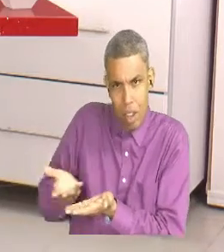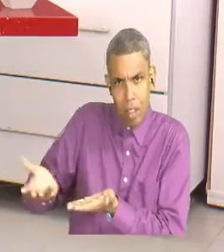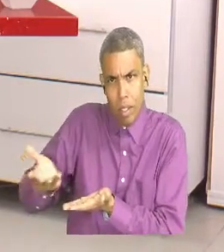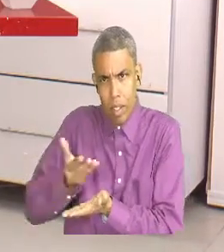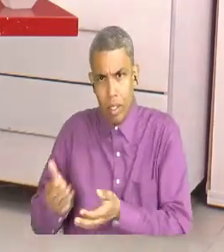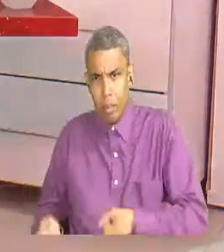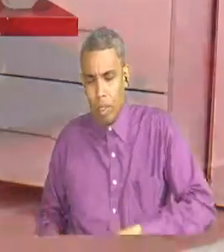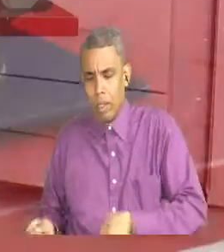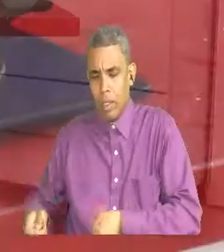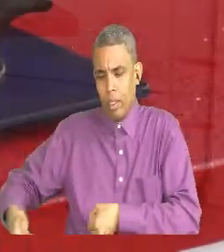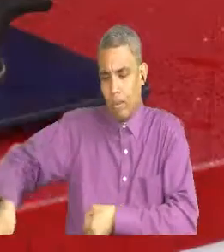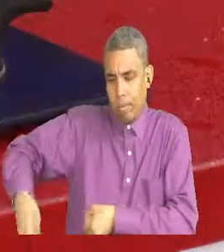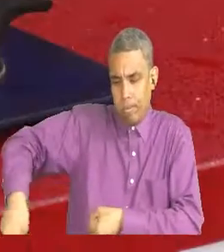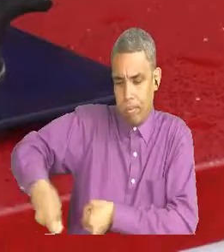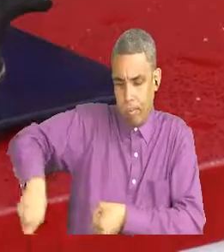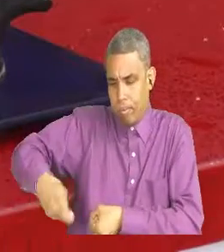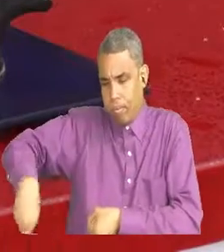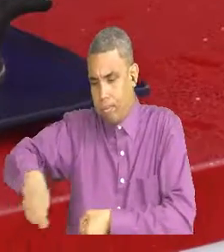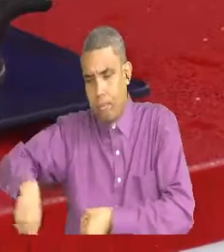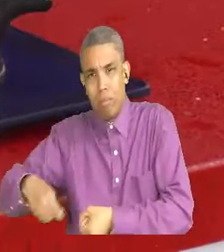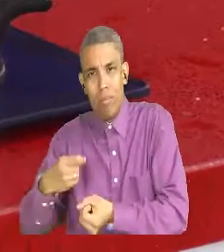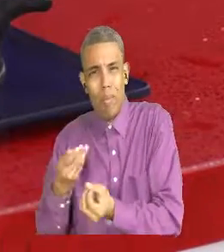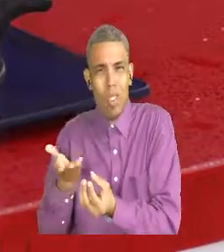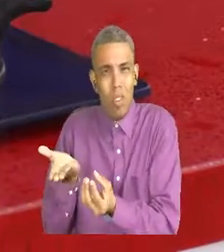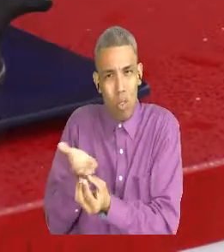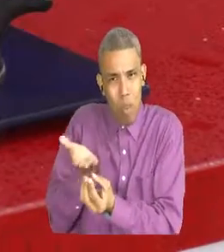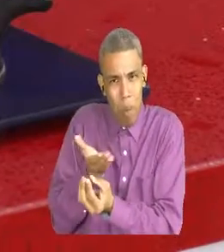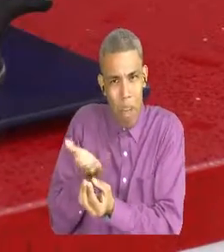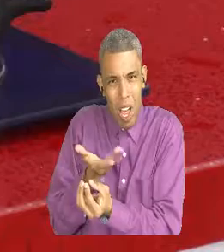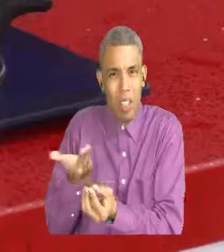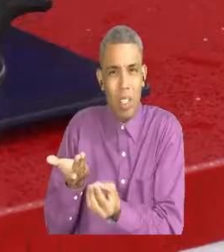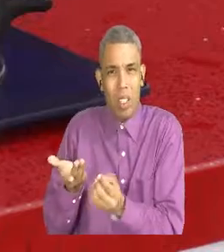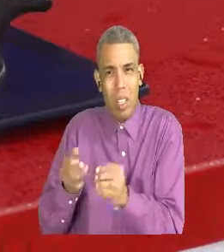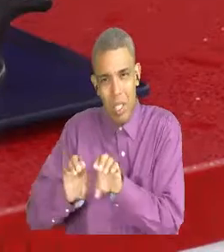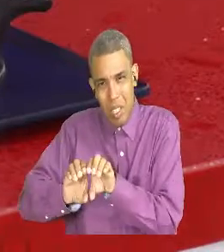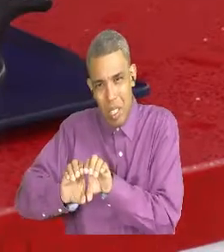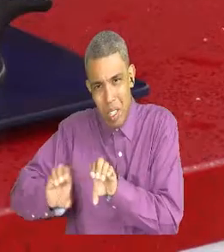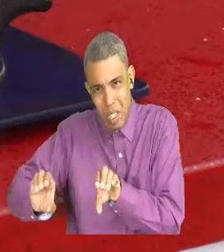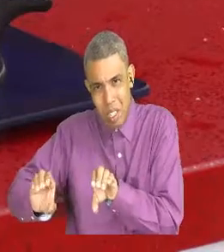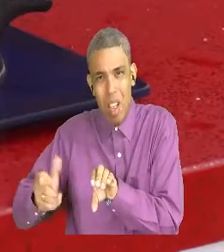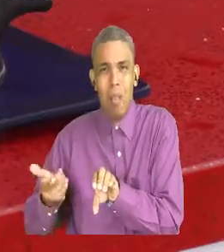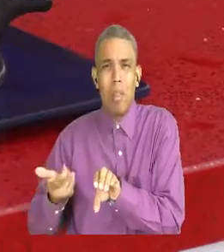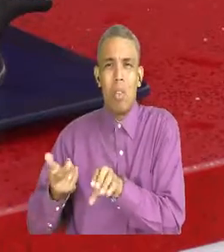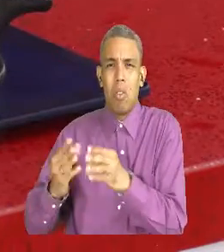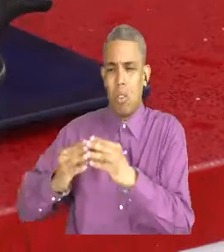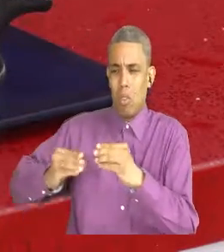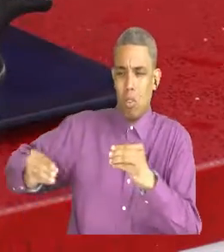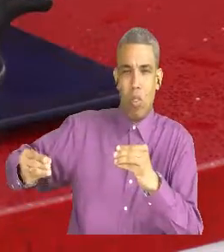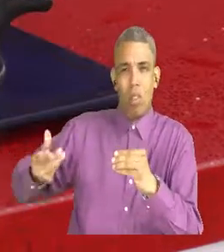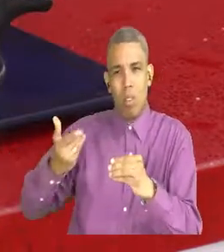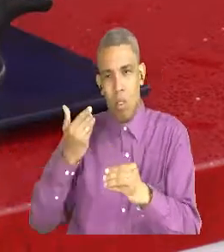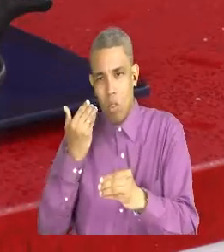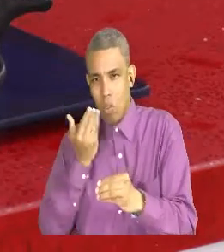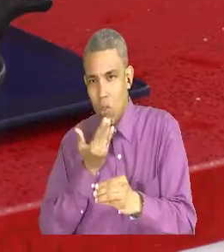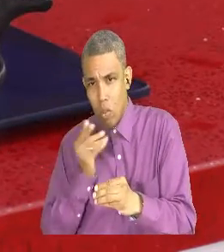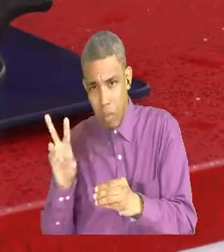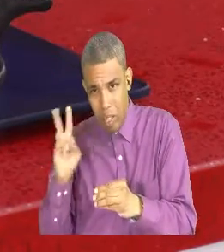sabor, el tomate suelte sus jugos y se incorporen, se mezclen con la salsa napolitana. Sergis, ¿esta salsa la